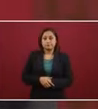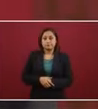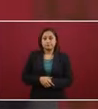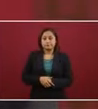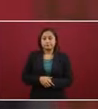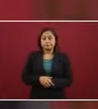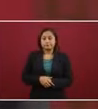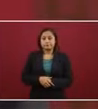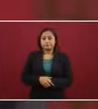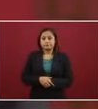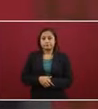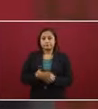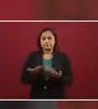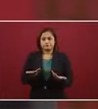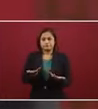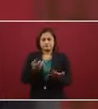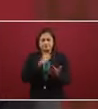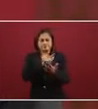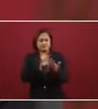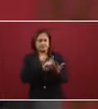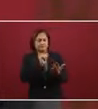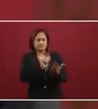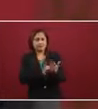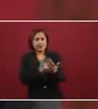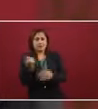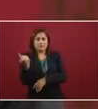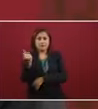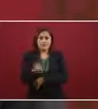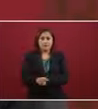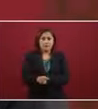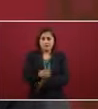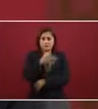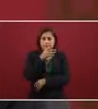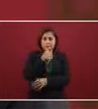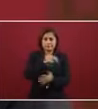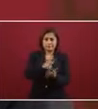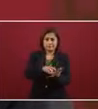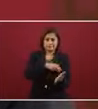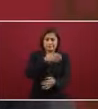y son inamovibles, pero no solo eso,